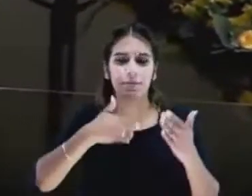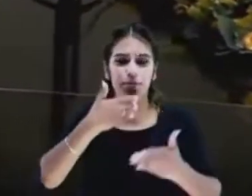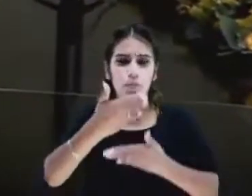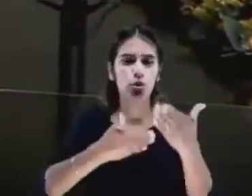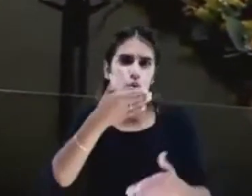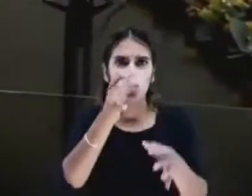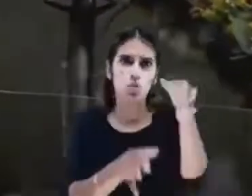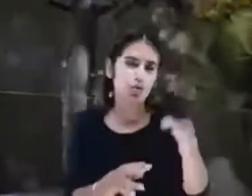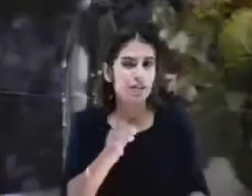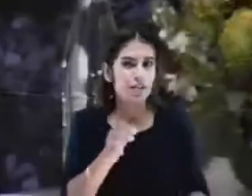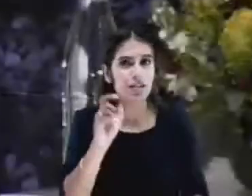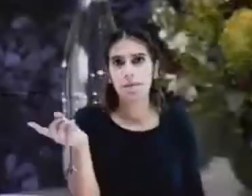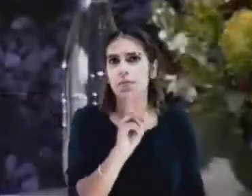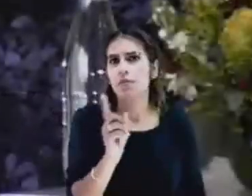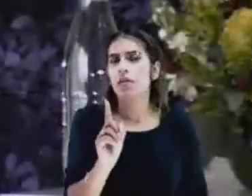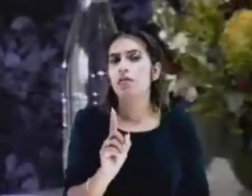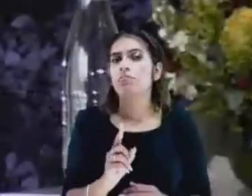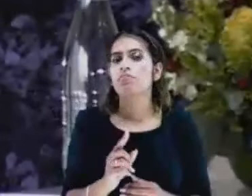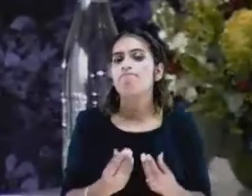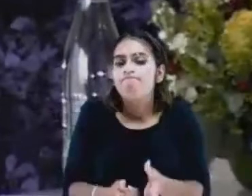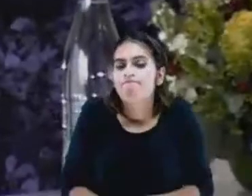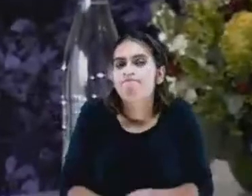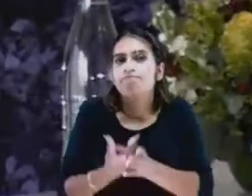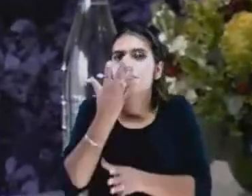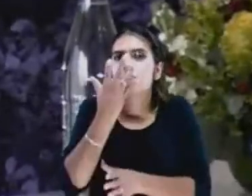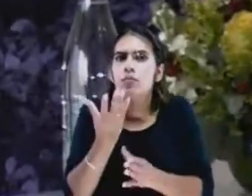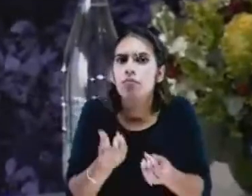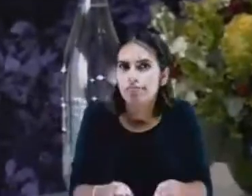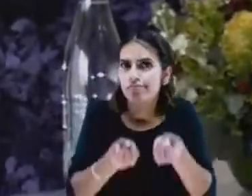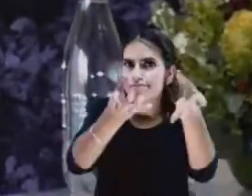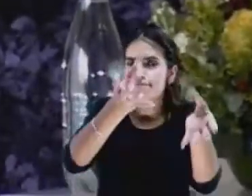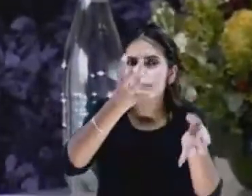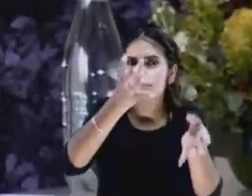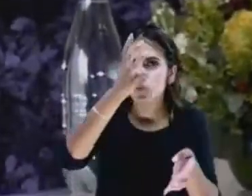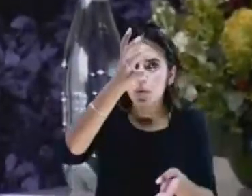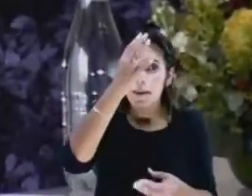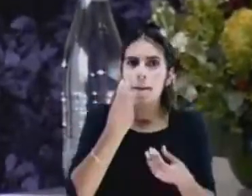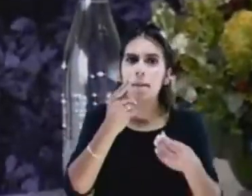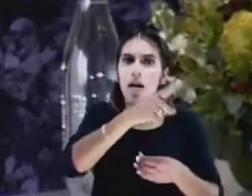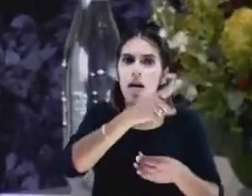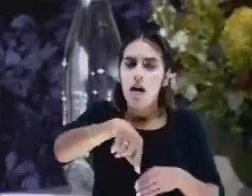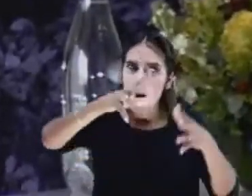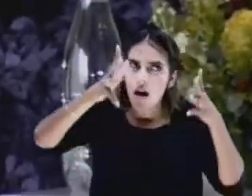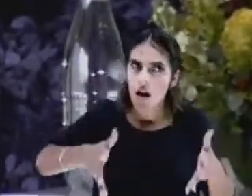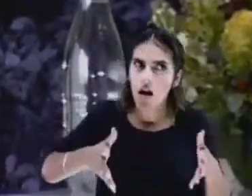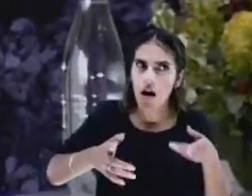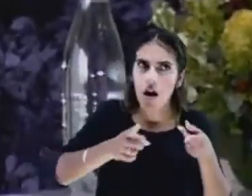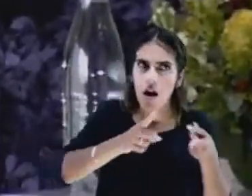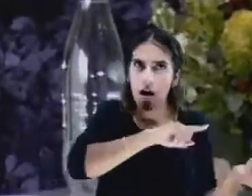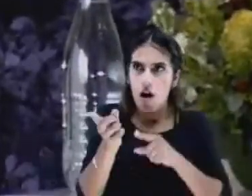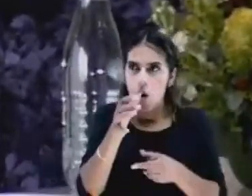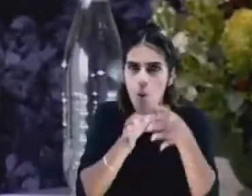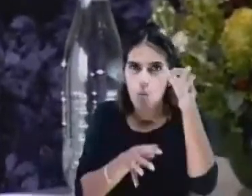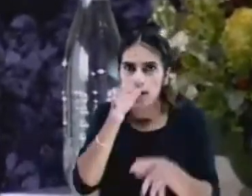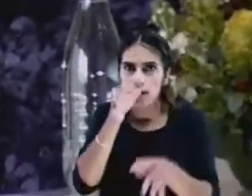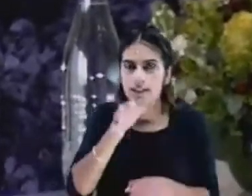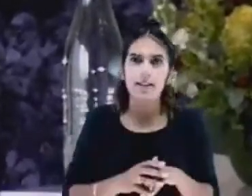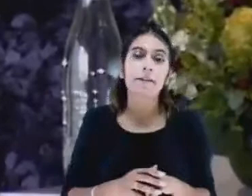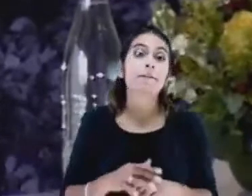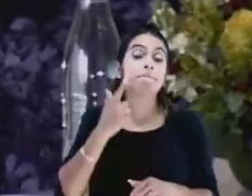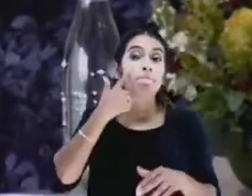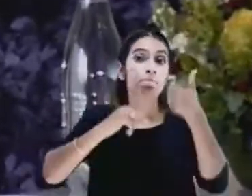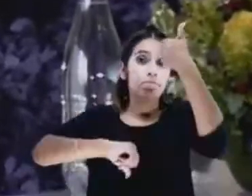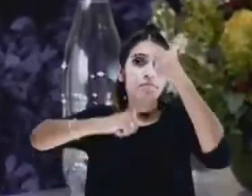tema de emitir un concepto para ayudar a solucionar en derecho las contrarias judiciales pues yo creo que el criterio interpretación y los